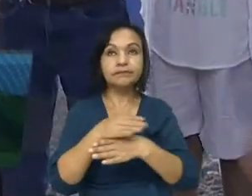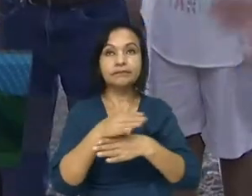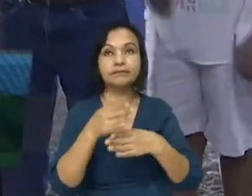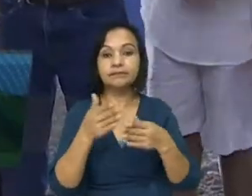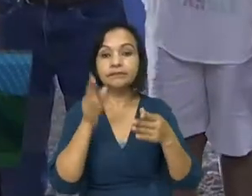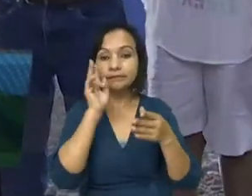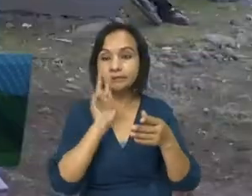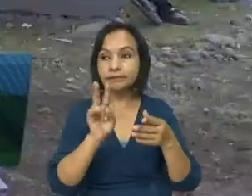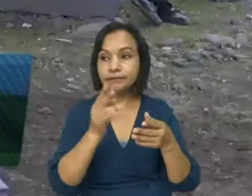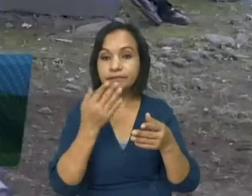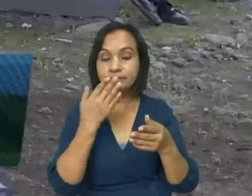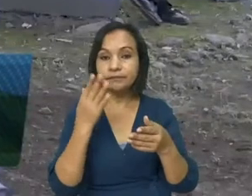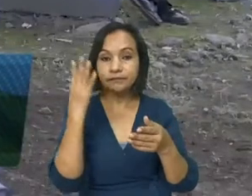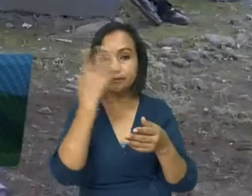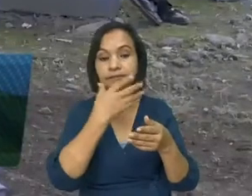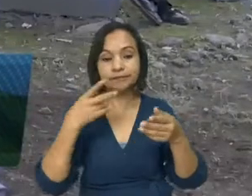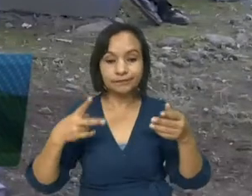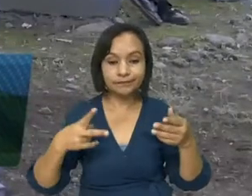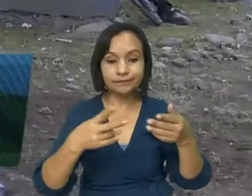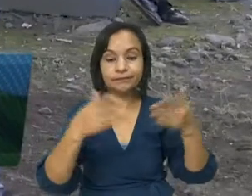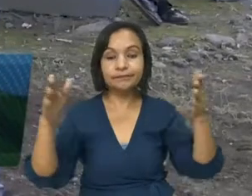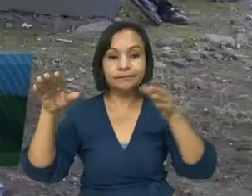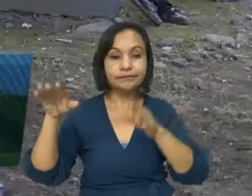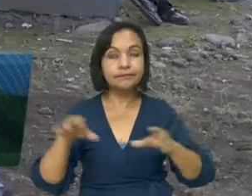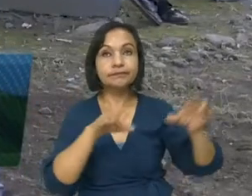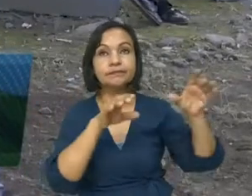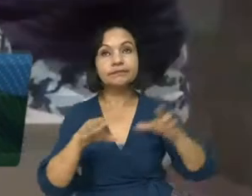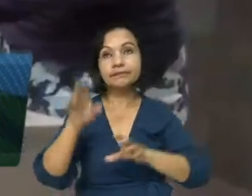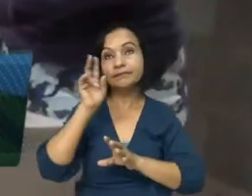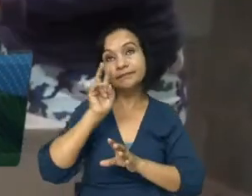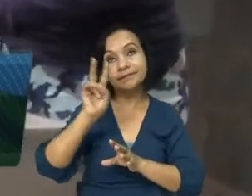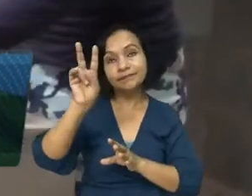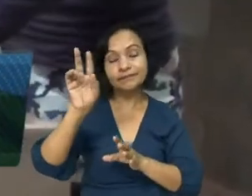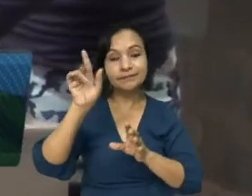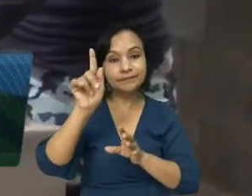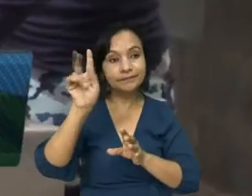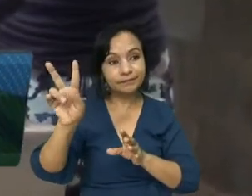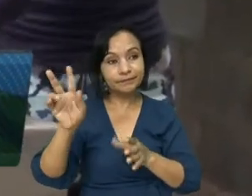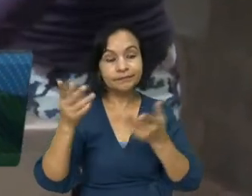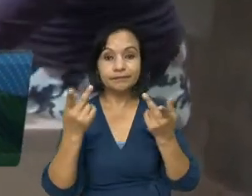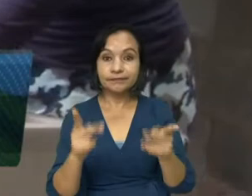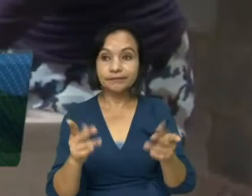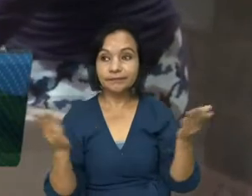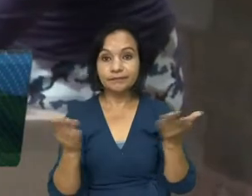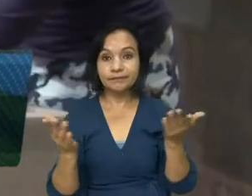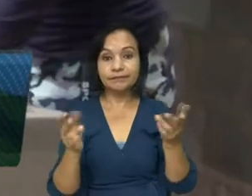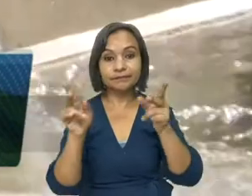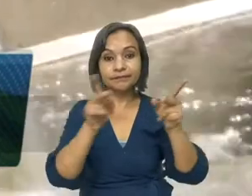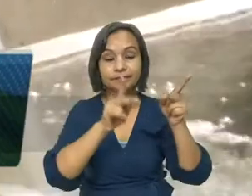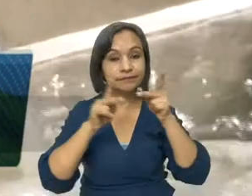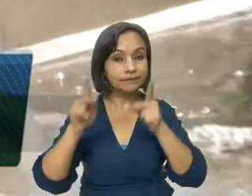lo vistoso de todo esto es la inauguración, es el evento como el que estamos viendo en la imagen, pero es que ya la